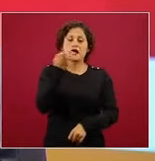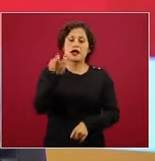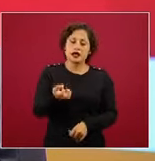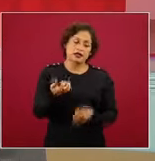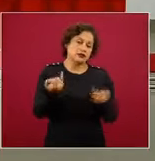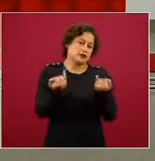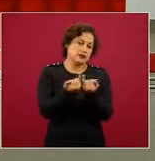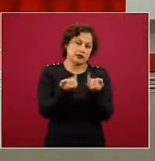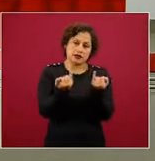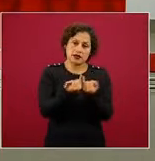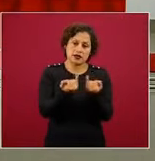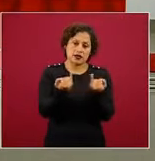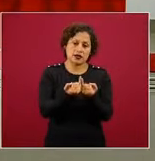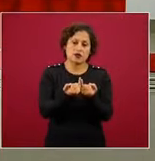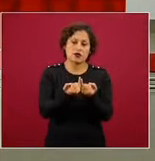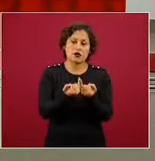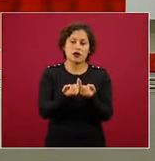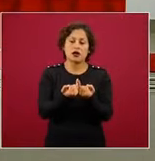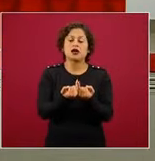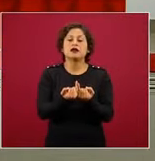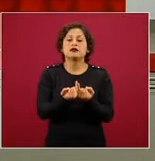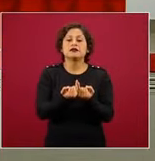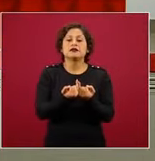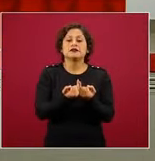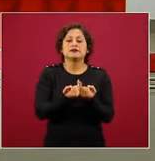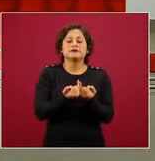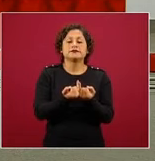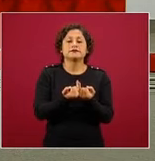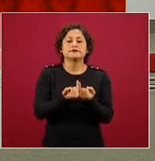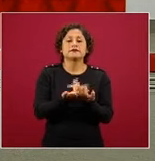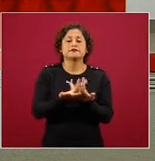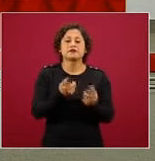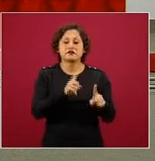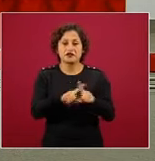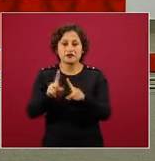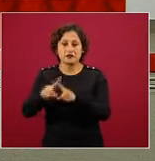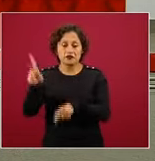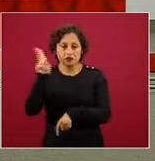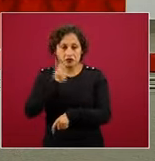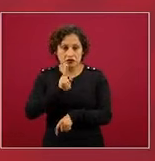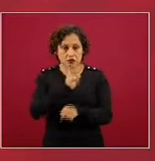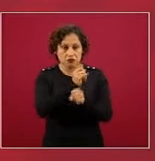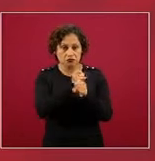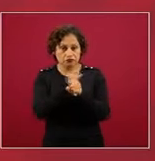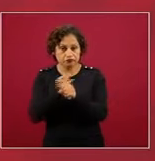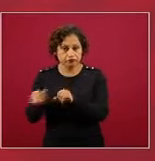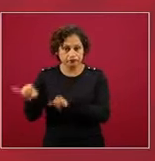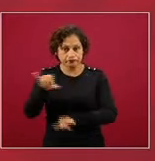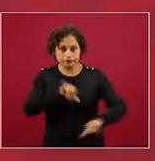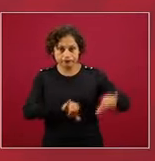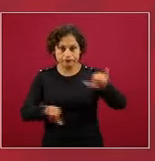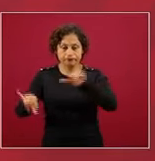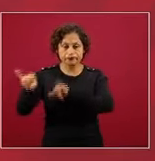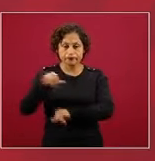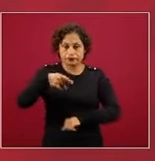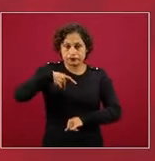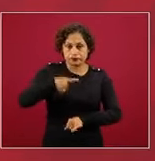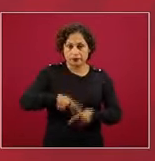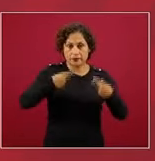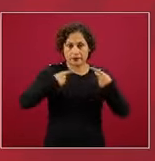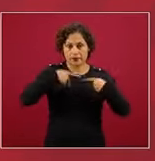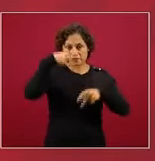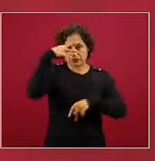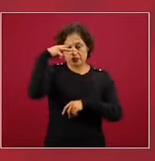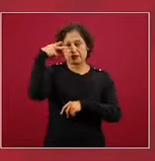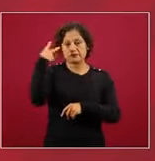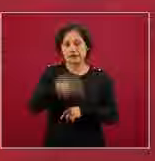con el componente específico de las pruebas en su momento en población mexicana, y de